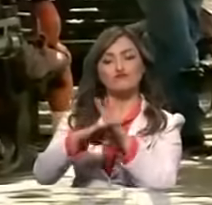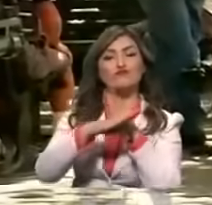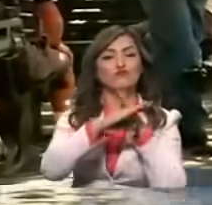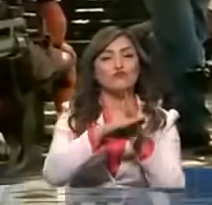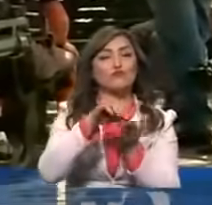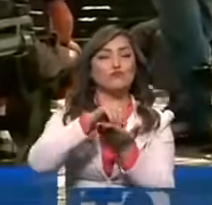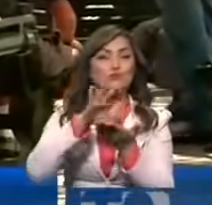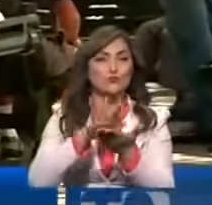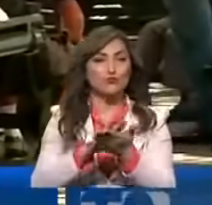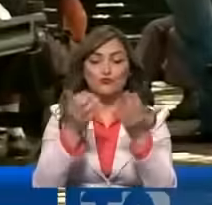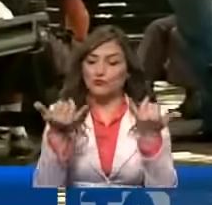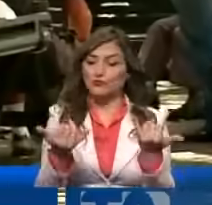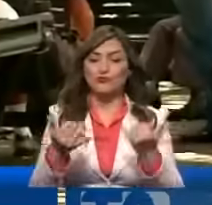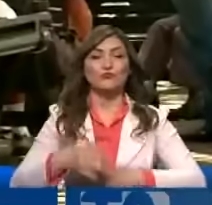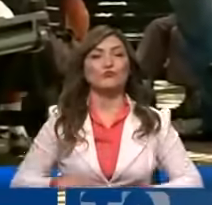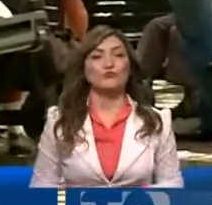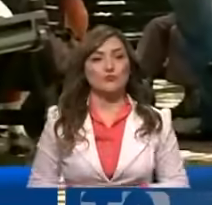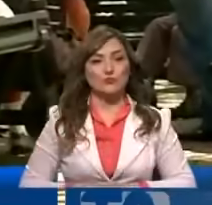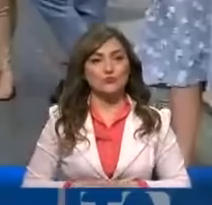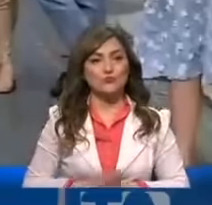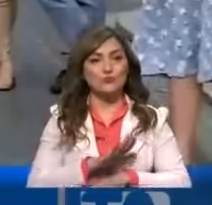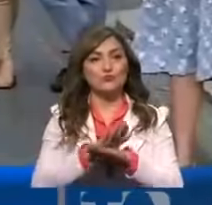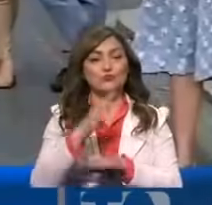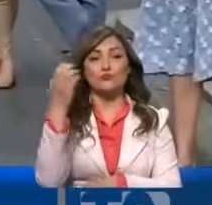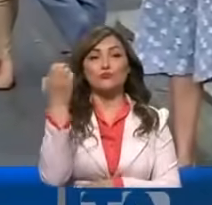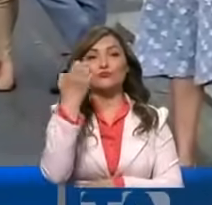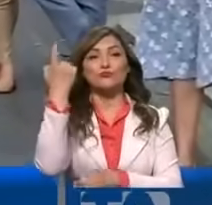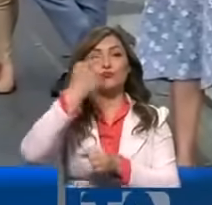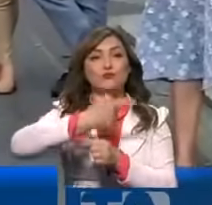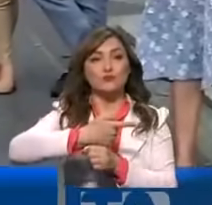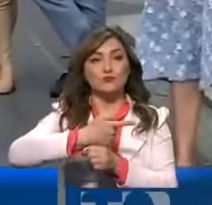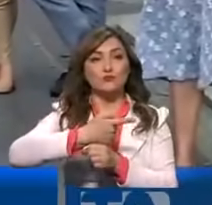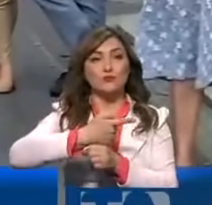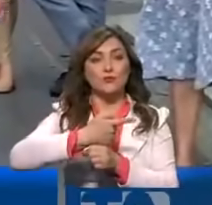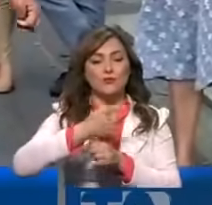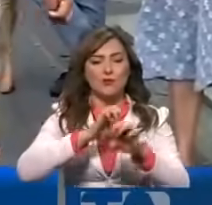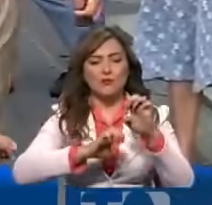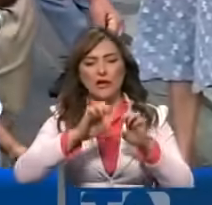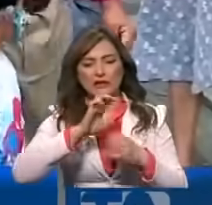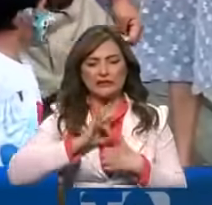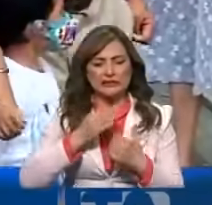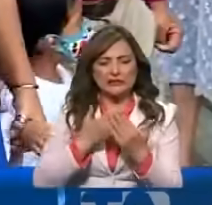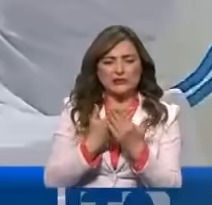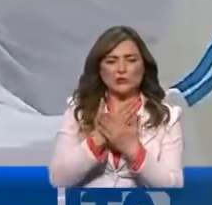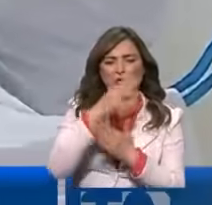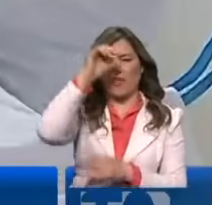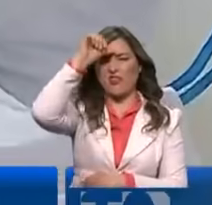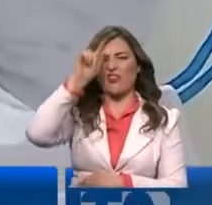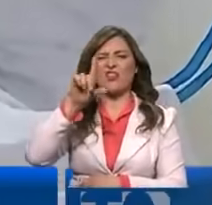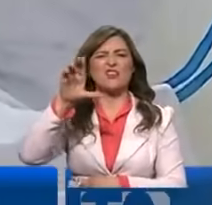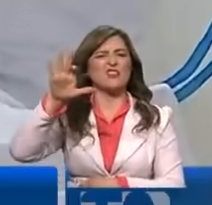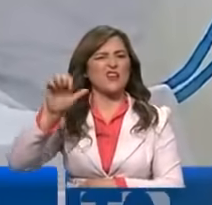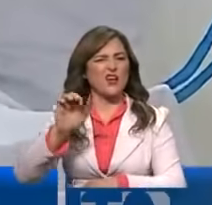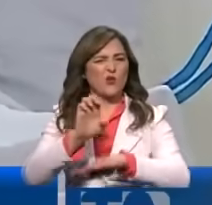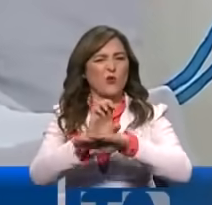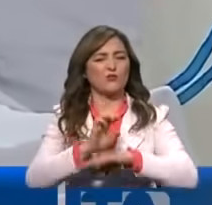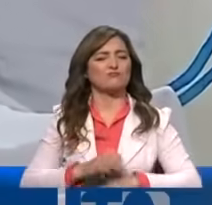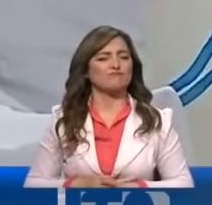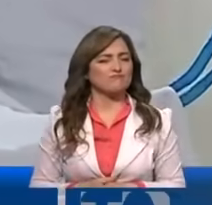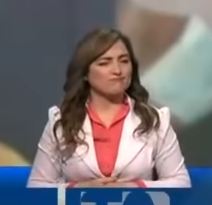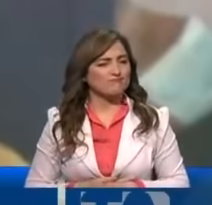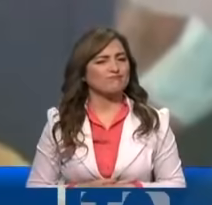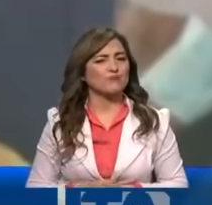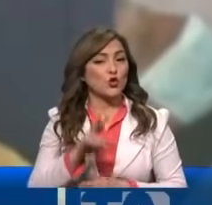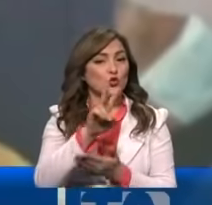han aplicado hasta hoy. En el marco del estado de excepción decretado tras la detección de los primeros casos de la variante Delta en Ecuador, por al